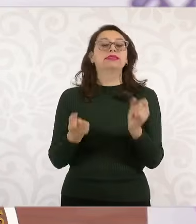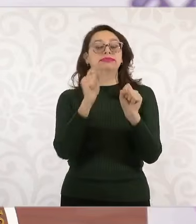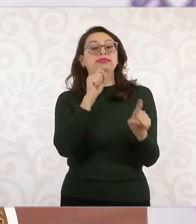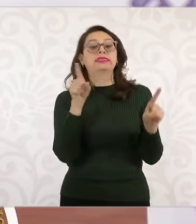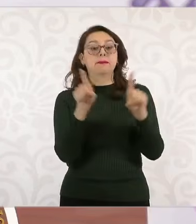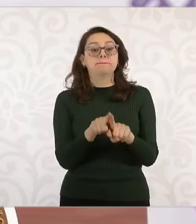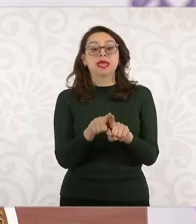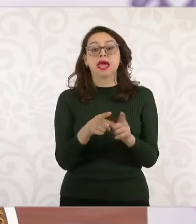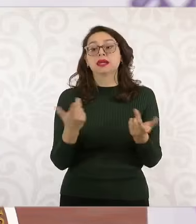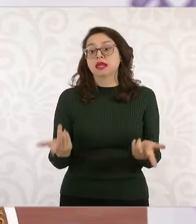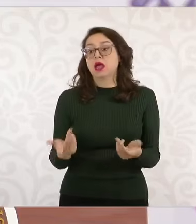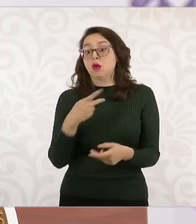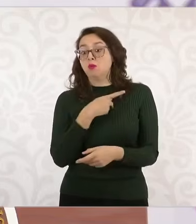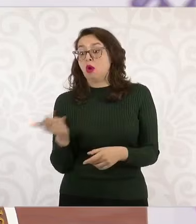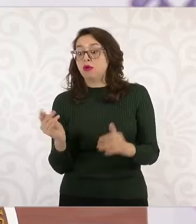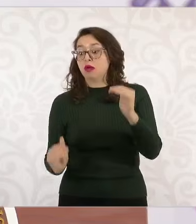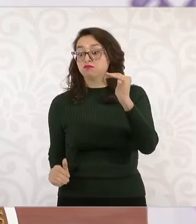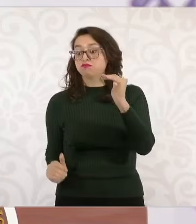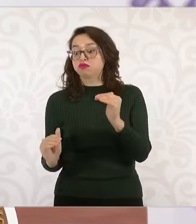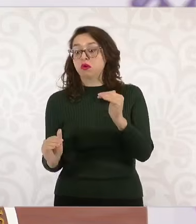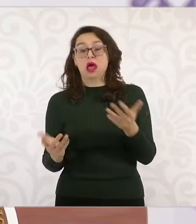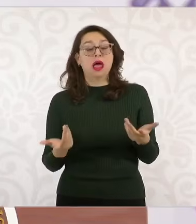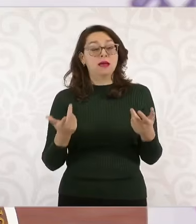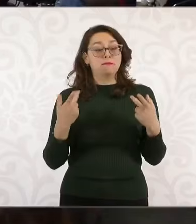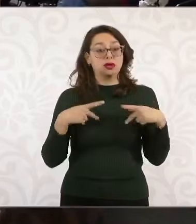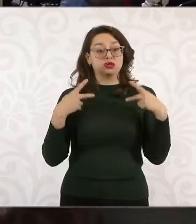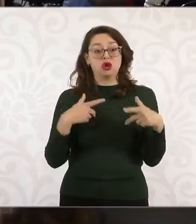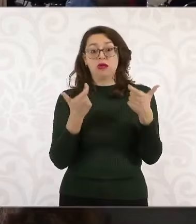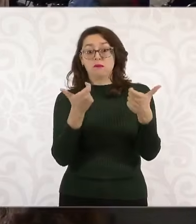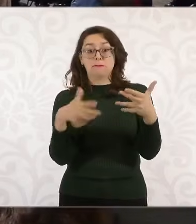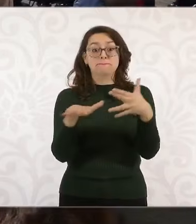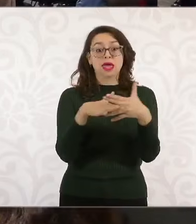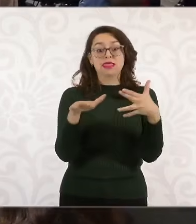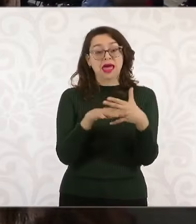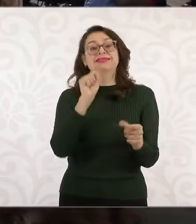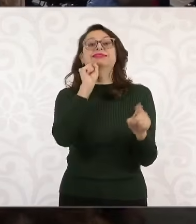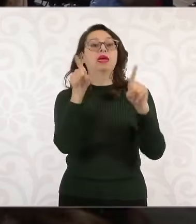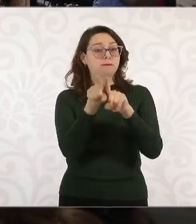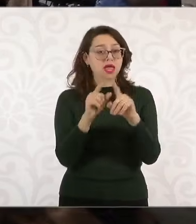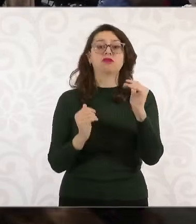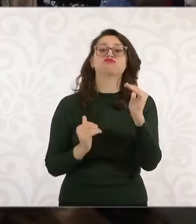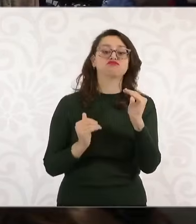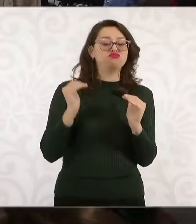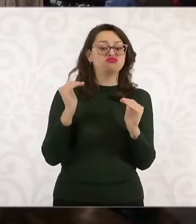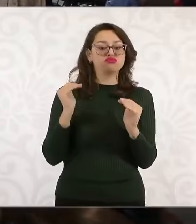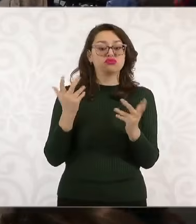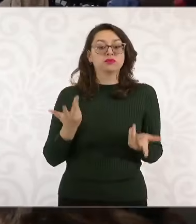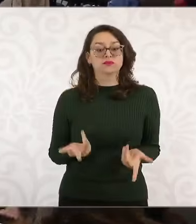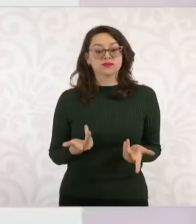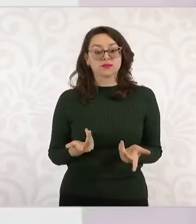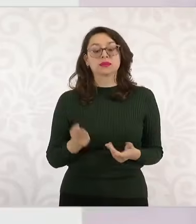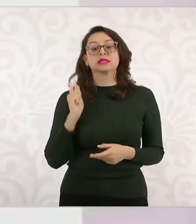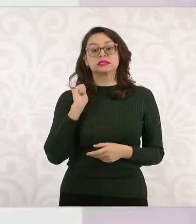y la disminución de la pobreza. A ver si puedes volver a poner esa gráfica. Es decir, ha aumentado la clase media